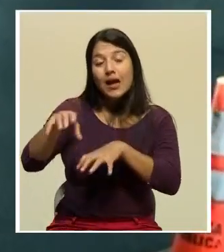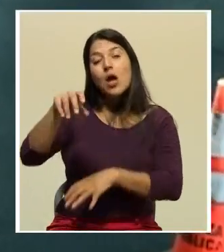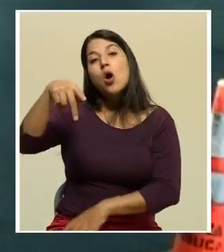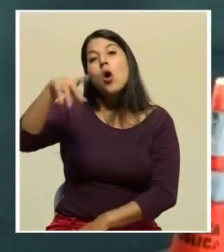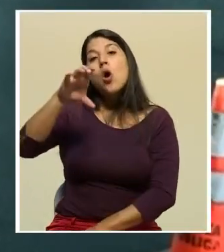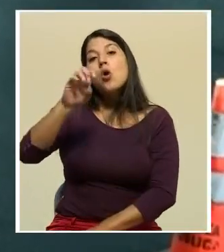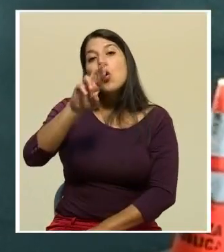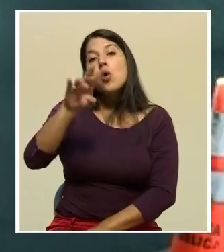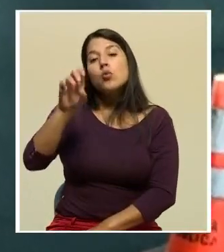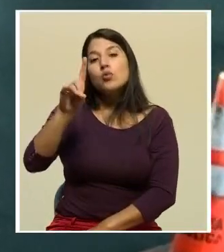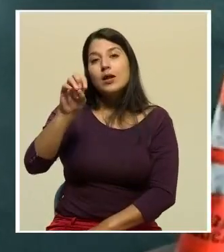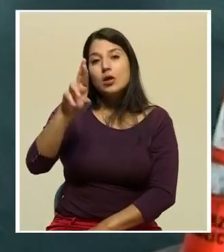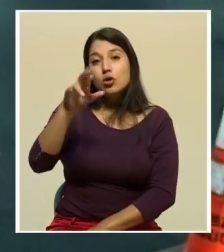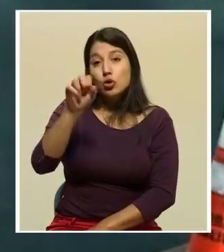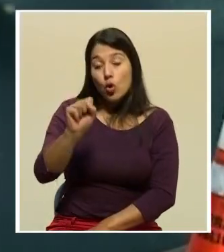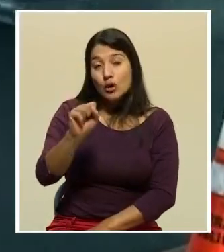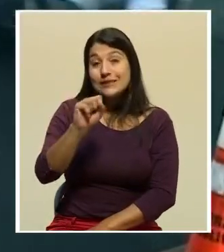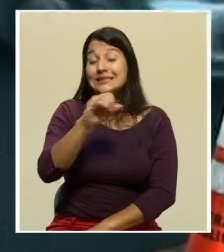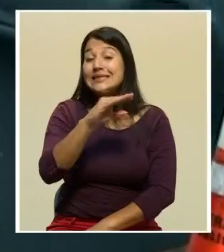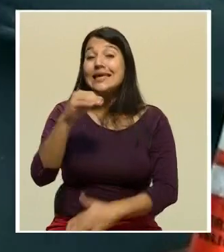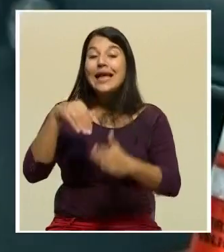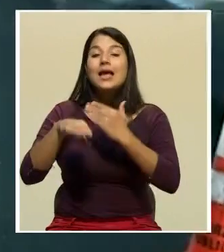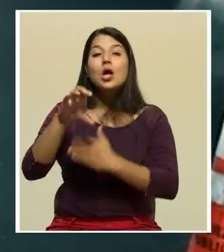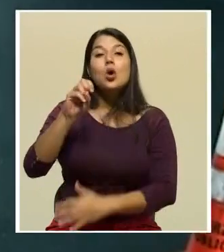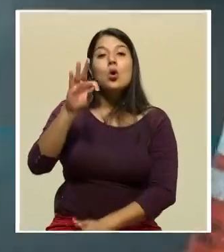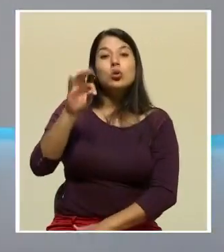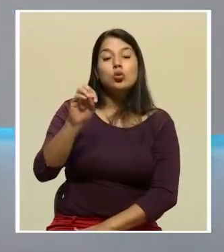y Aguabuena del cantón de Cotobruz.